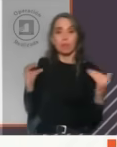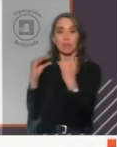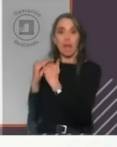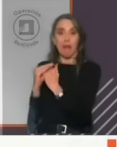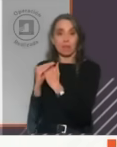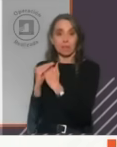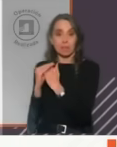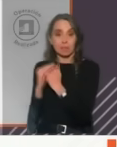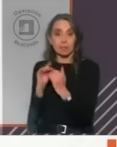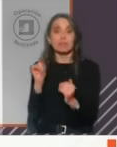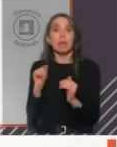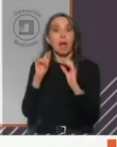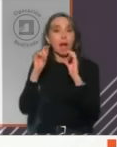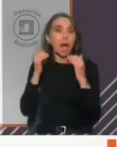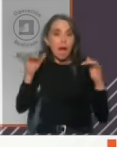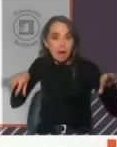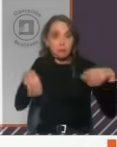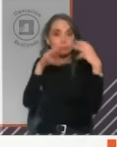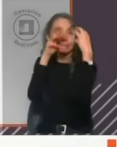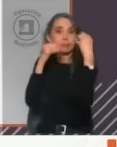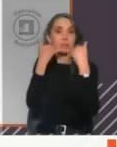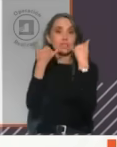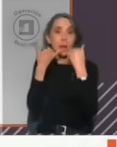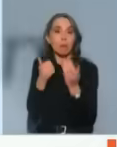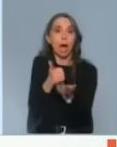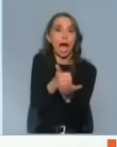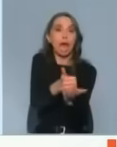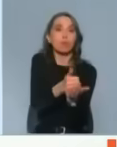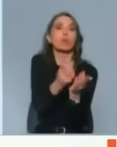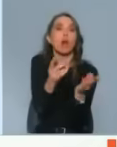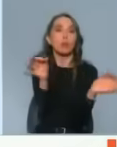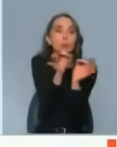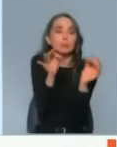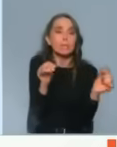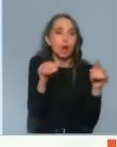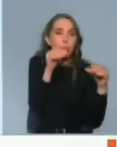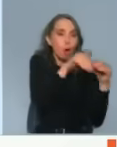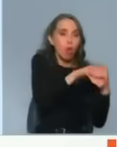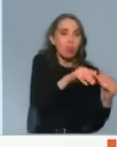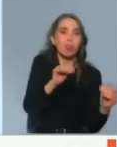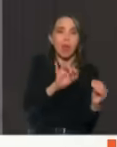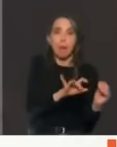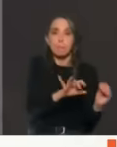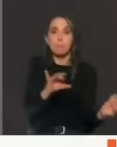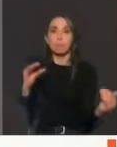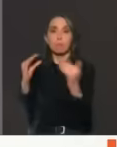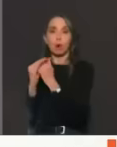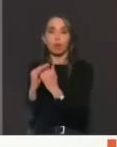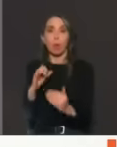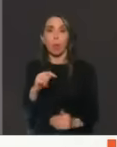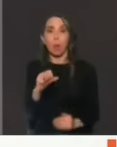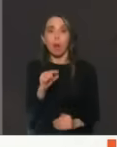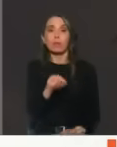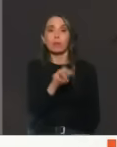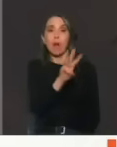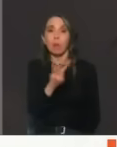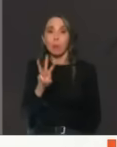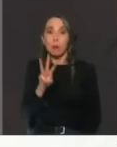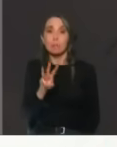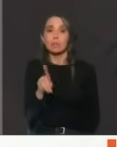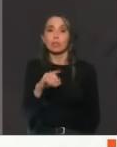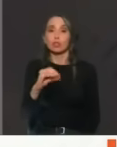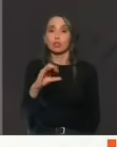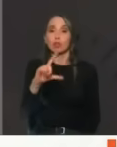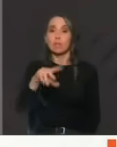incluso, mediante videollamada, ayuda a su realización. Pero los depósitos también se realizaban a la cuenta de la plataforma Social Money.